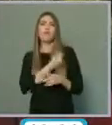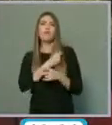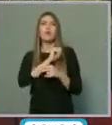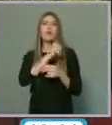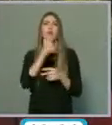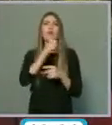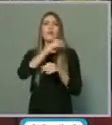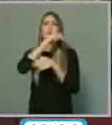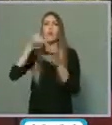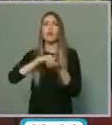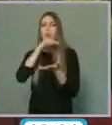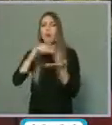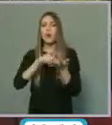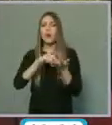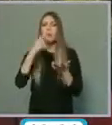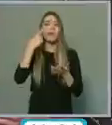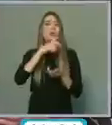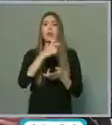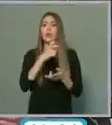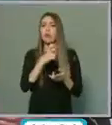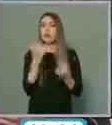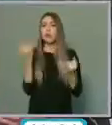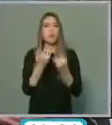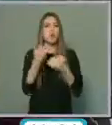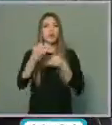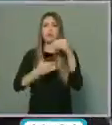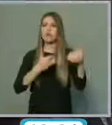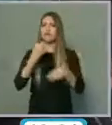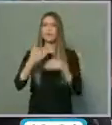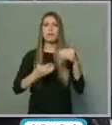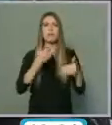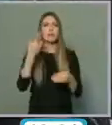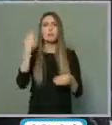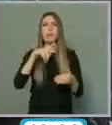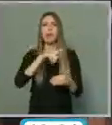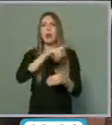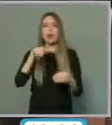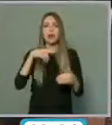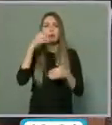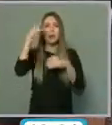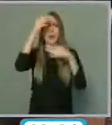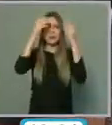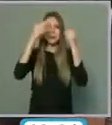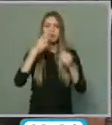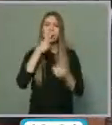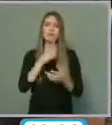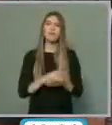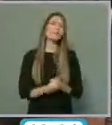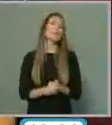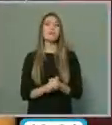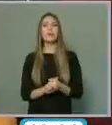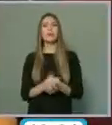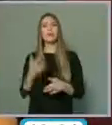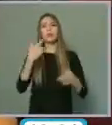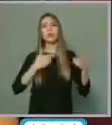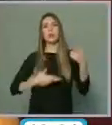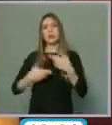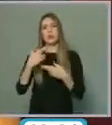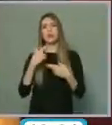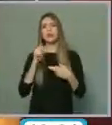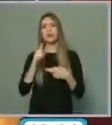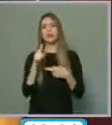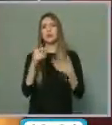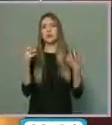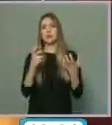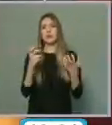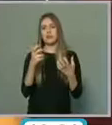que al final eso también va a derivar en un mayor aumento científico, eso no hay duda. Eso es un avance. Repercute, por supuesto, Claro. por supuesto. Oye, regresando un poco a la estructura del